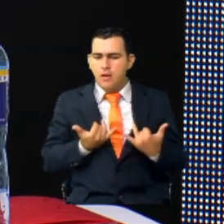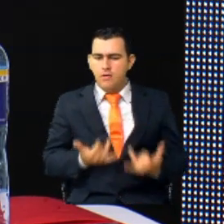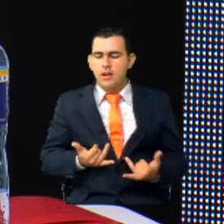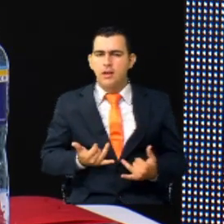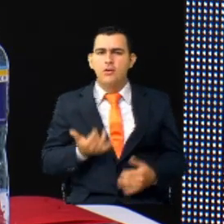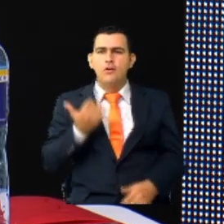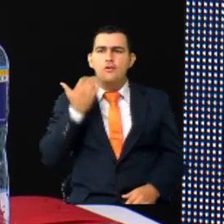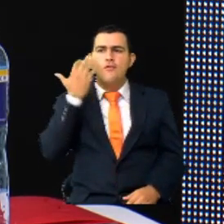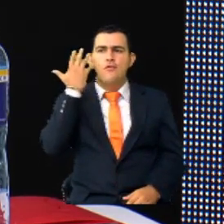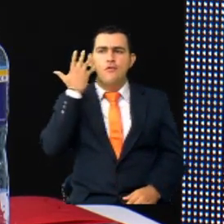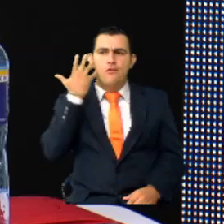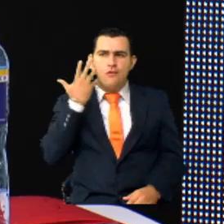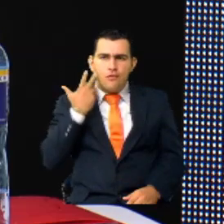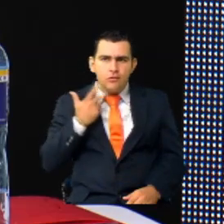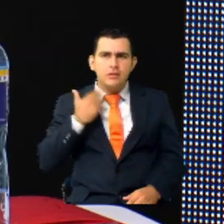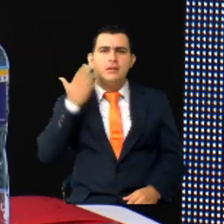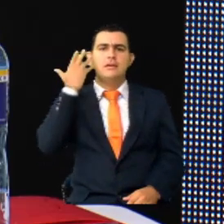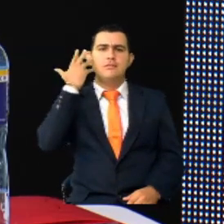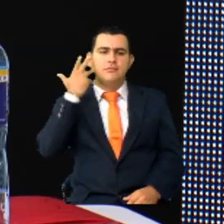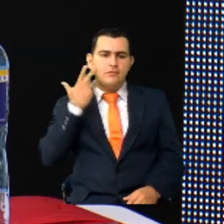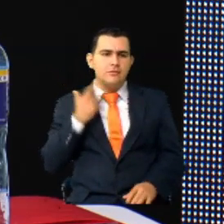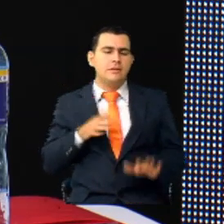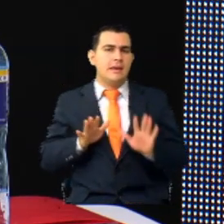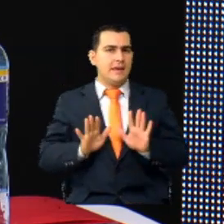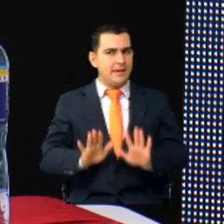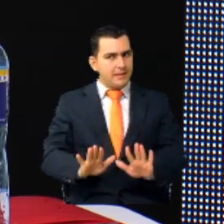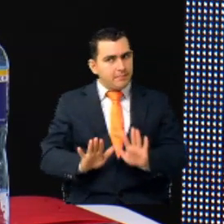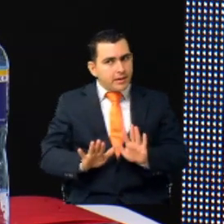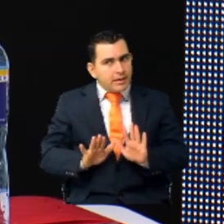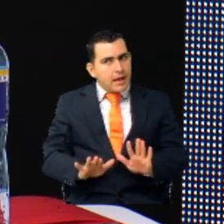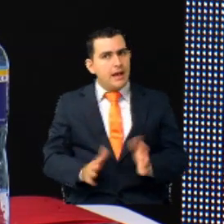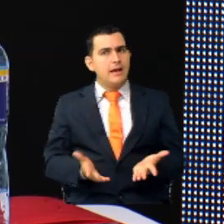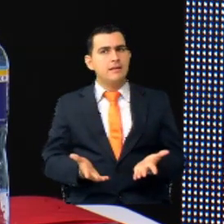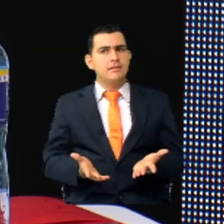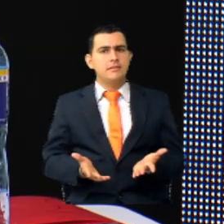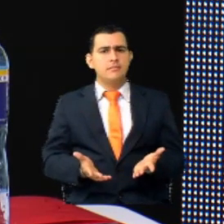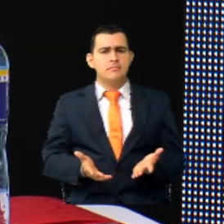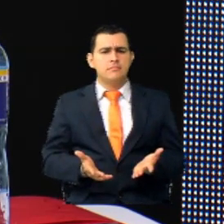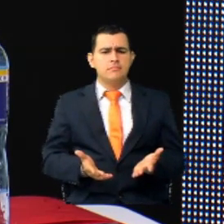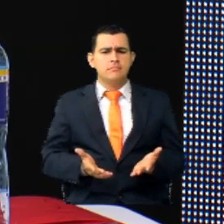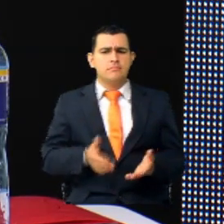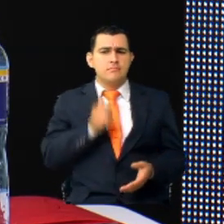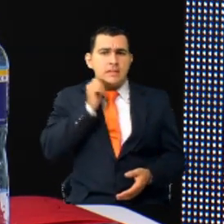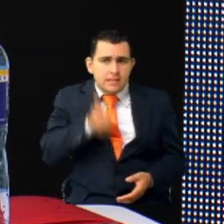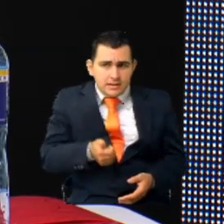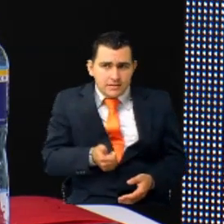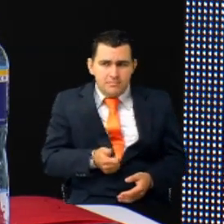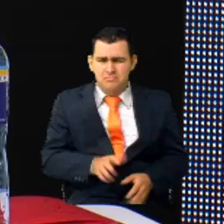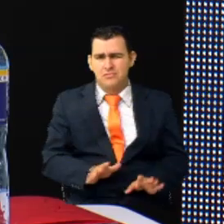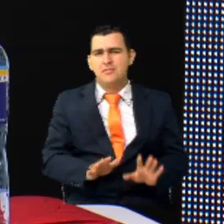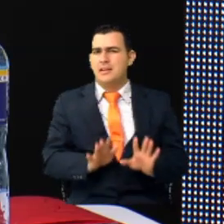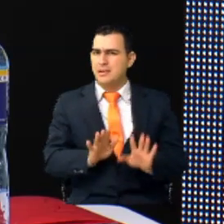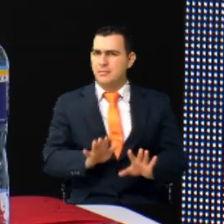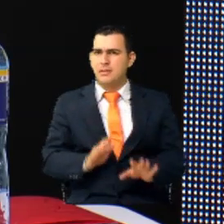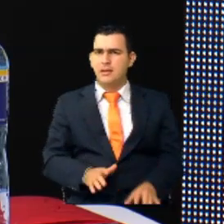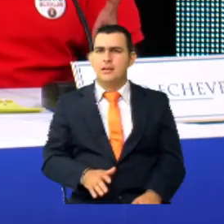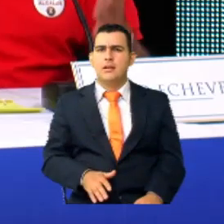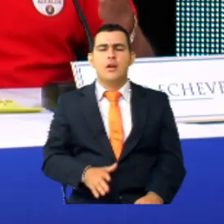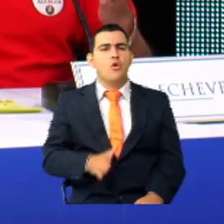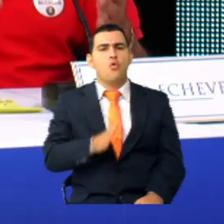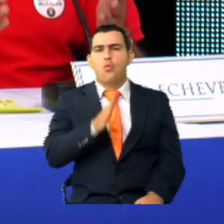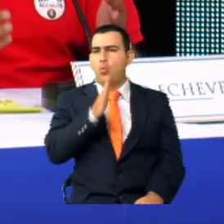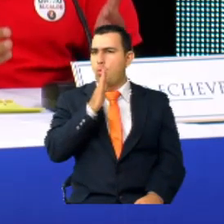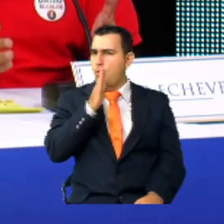día trae su afán. Entonces, en el momento, el hecho político es que no hay